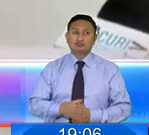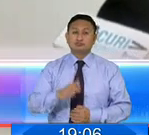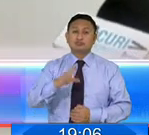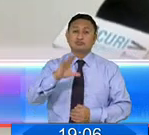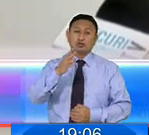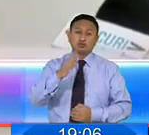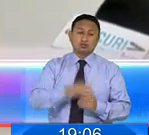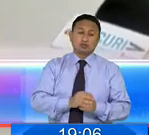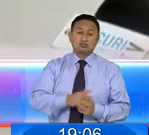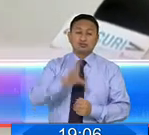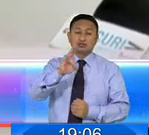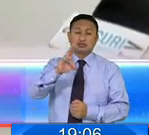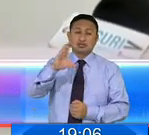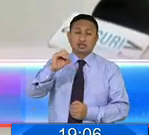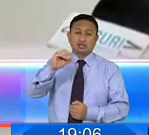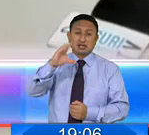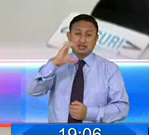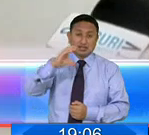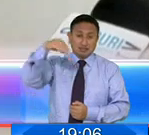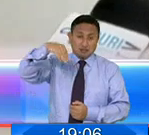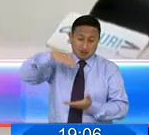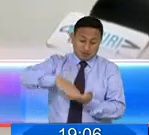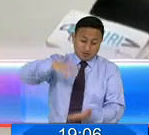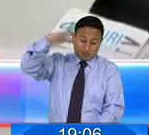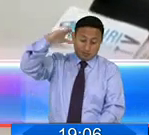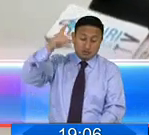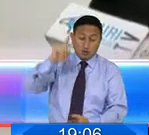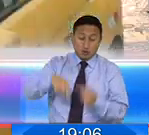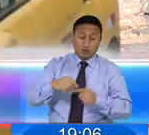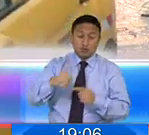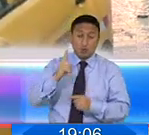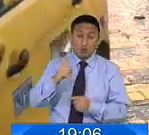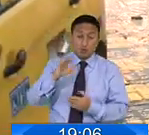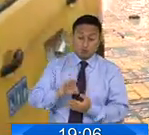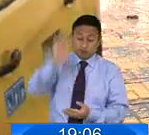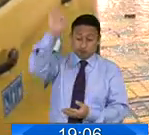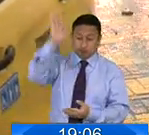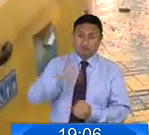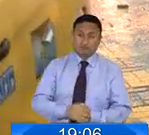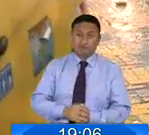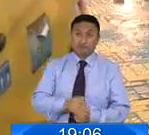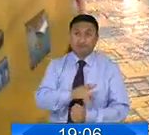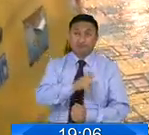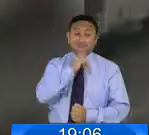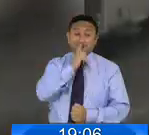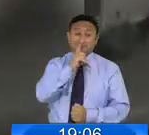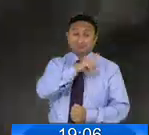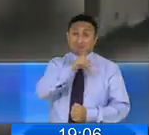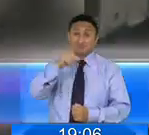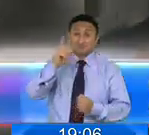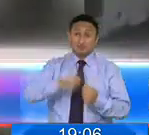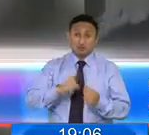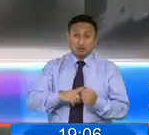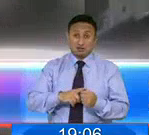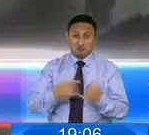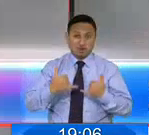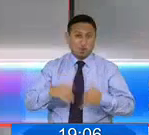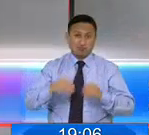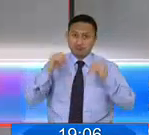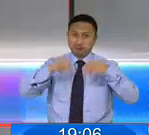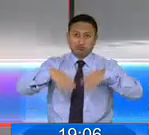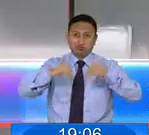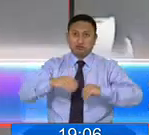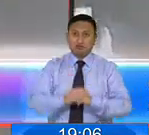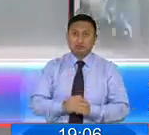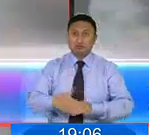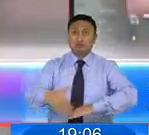0,70 centímetros y en algunos otros lugares hasta 1 metro de altura. Y si eso pasó en la Tacunga, en Quito tampoco para de llover. Avenida